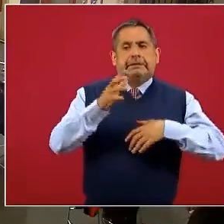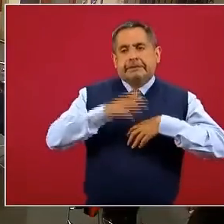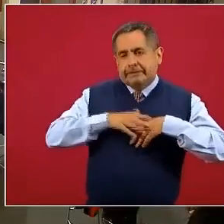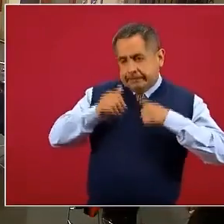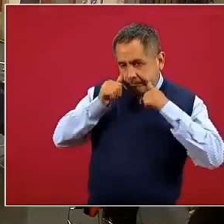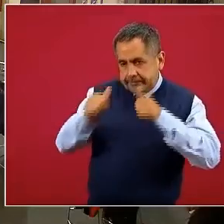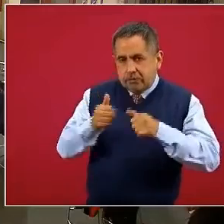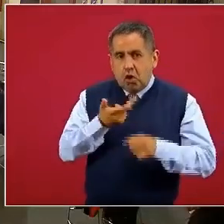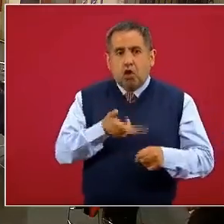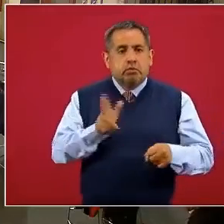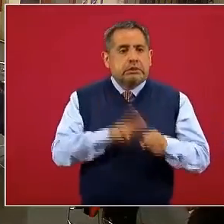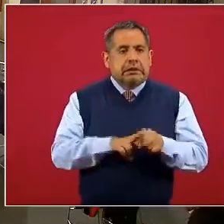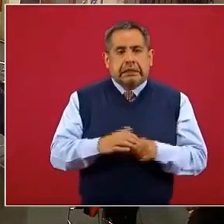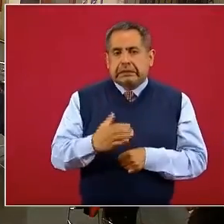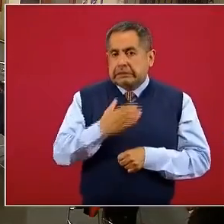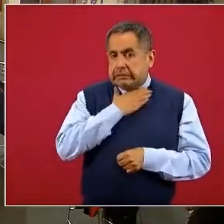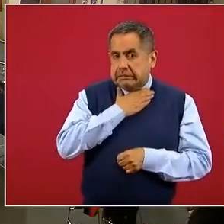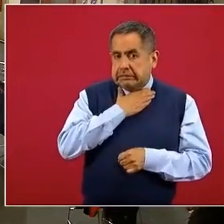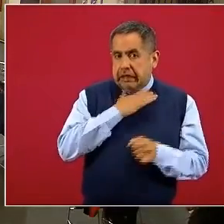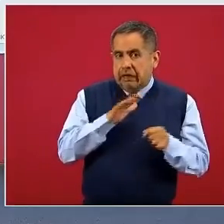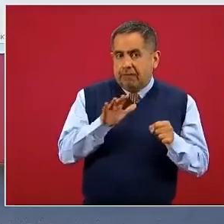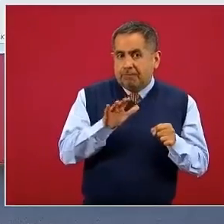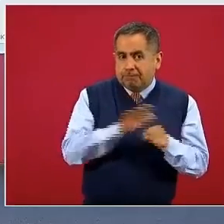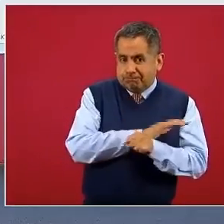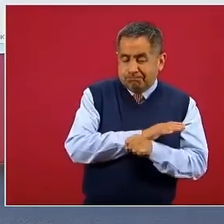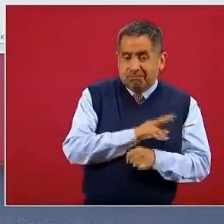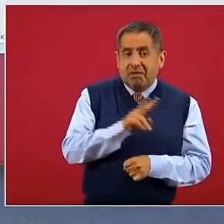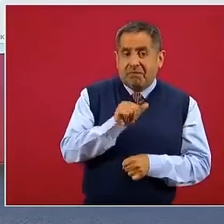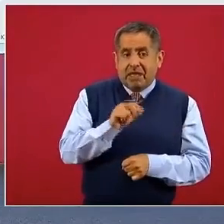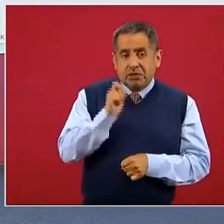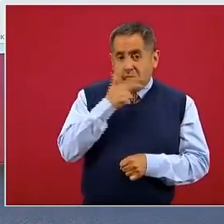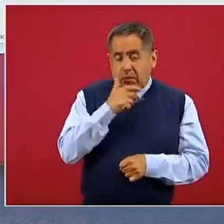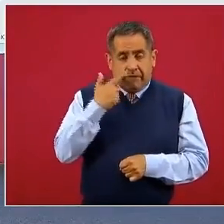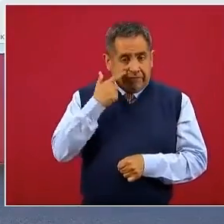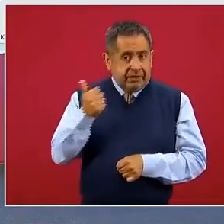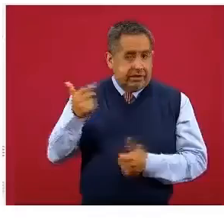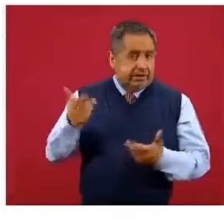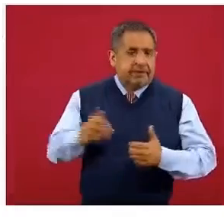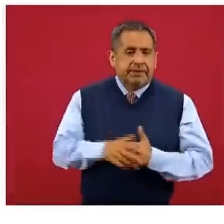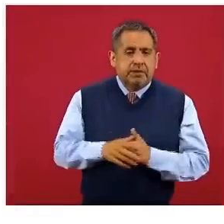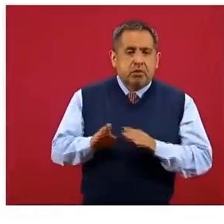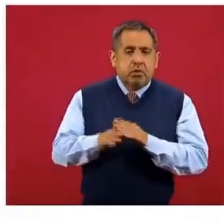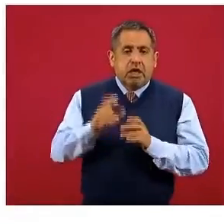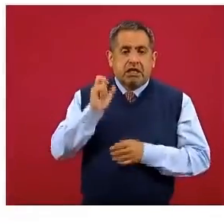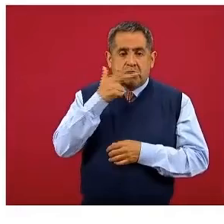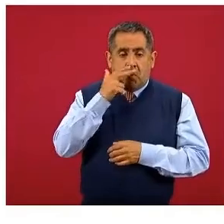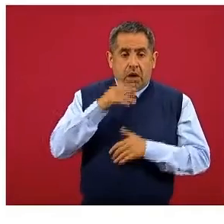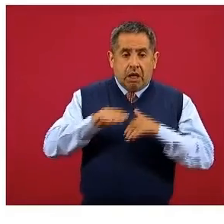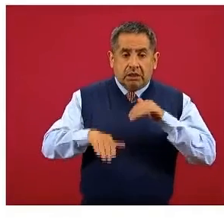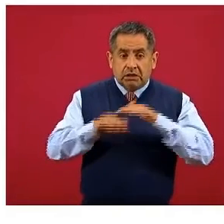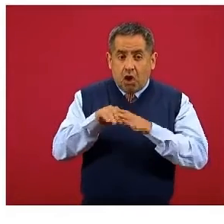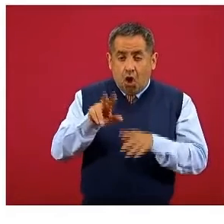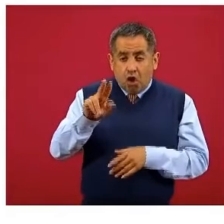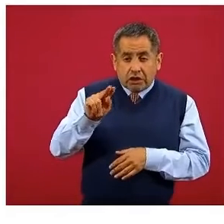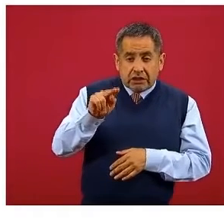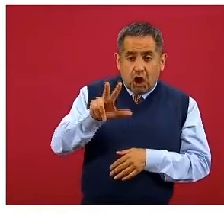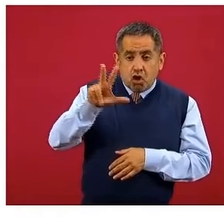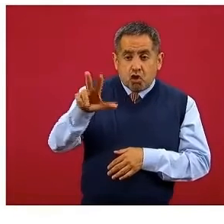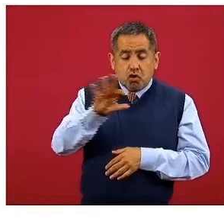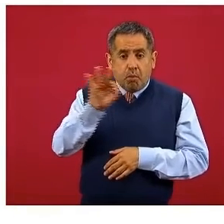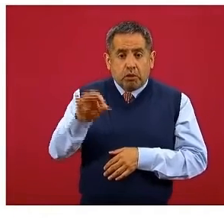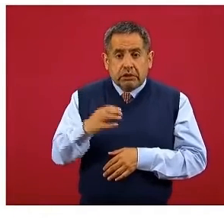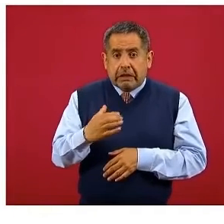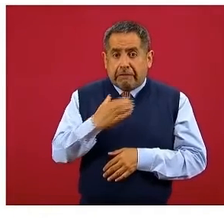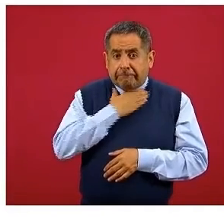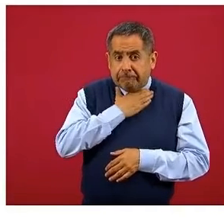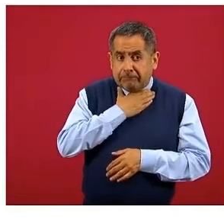la hospitalización y por ende la ocupación hospitalaria. Aquí vemos precisamente cómo Chihuahua ha llegado hasta un 88%